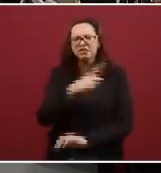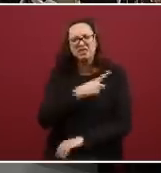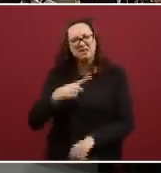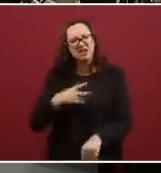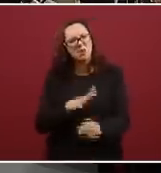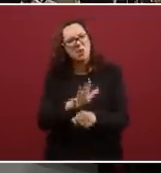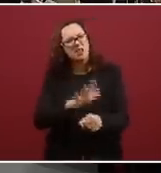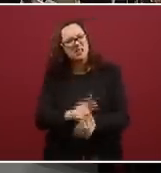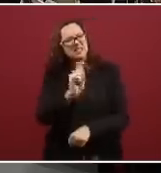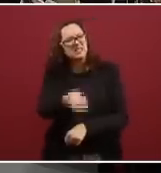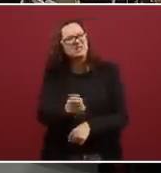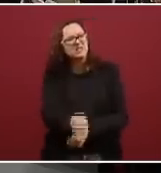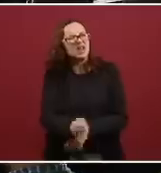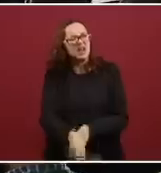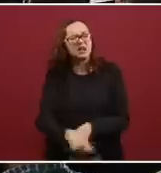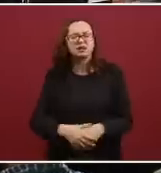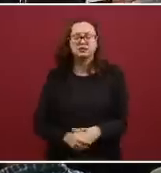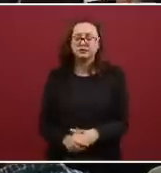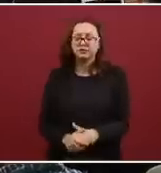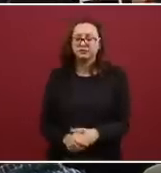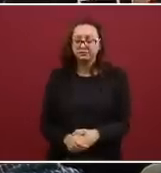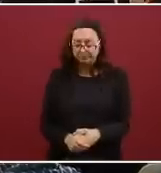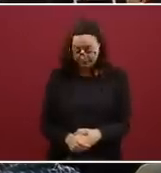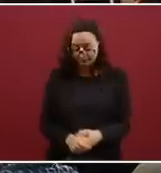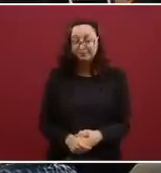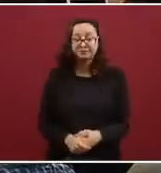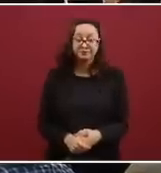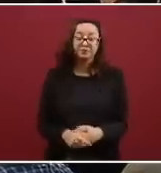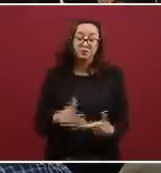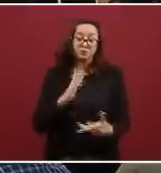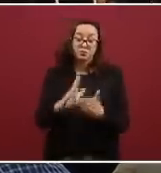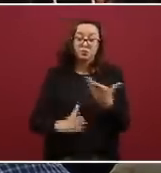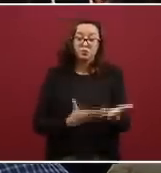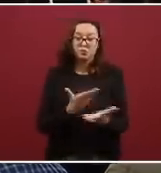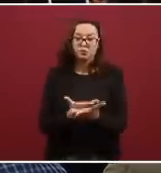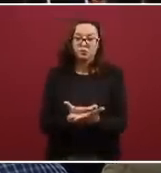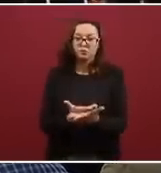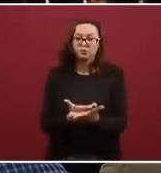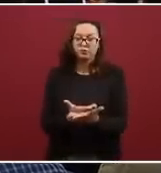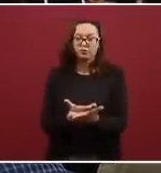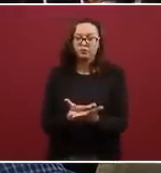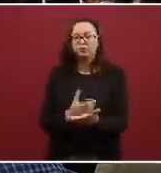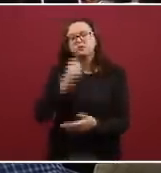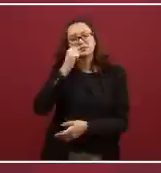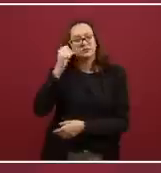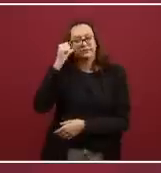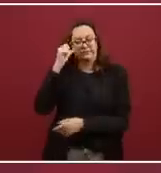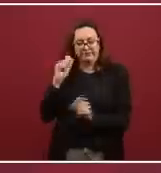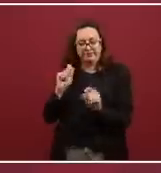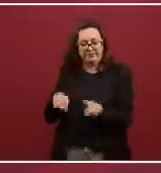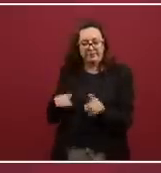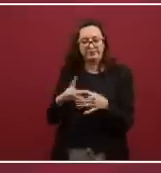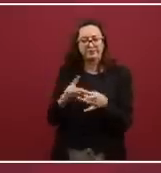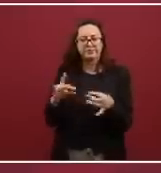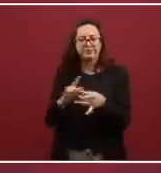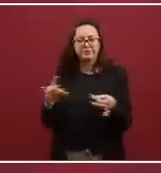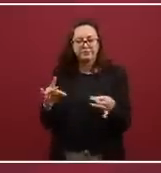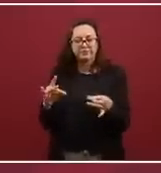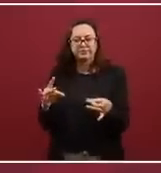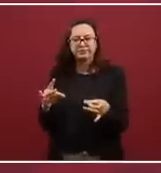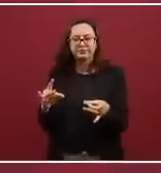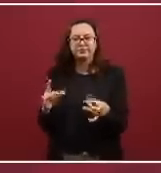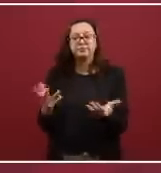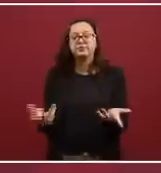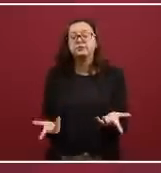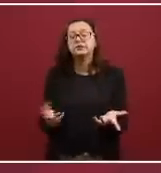si con mucho gusto que cualquier propuesta que se hicieran repito un poco lo que dijimos ayer que si no funcionan las medidas